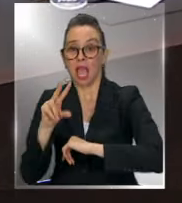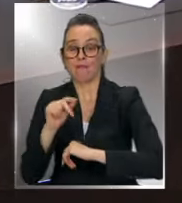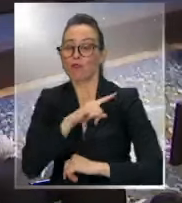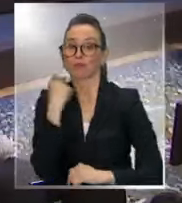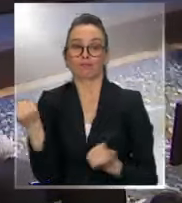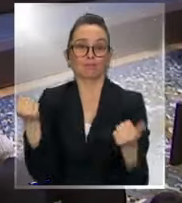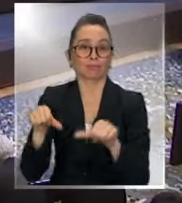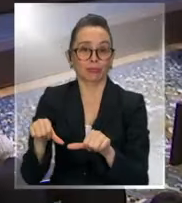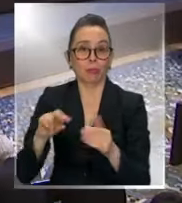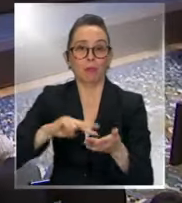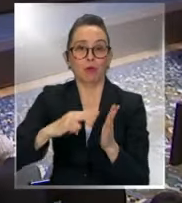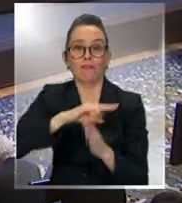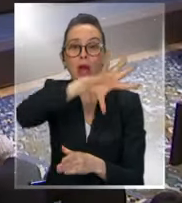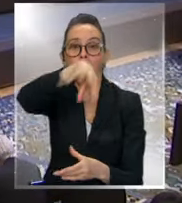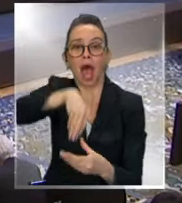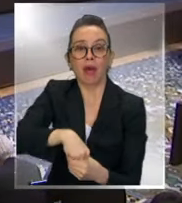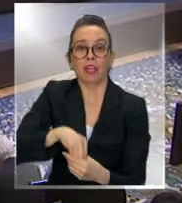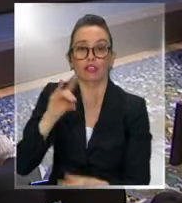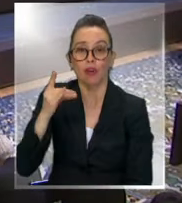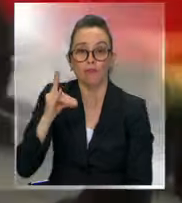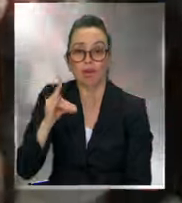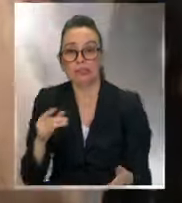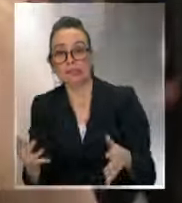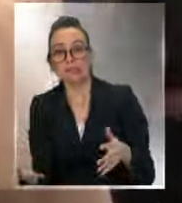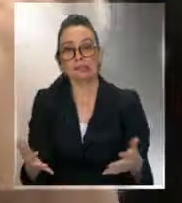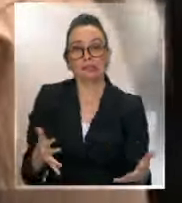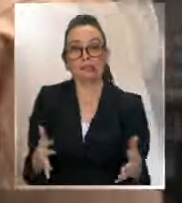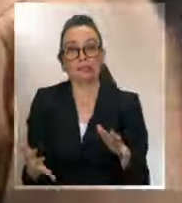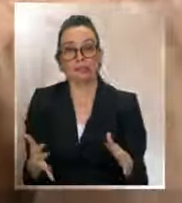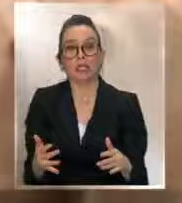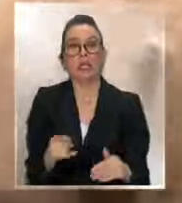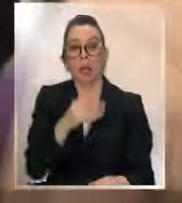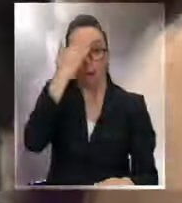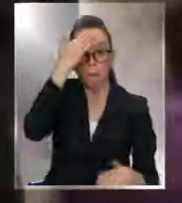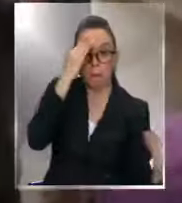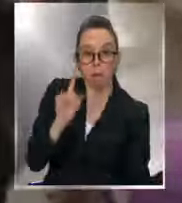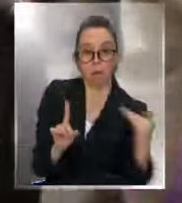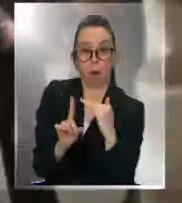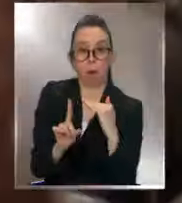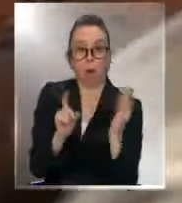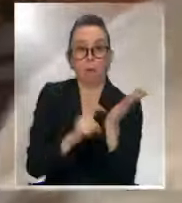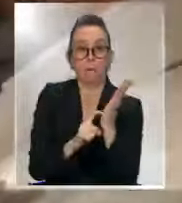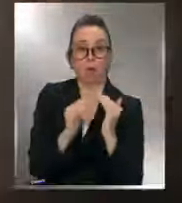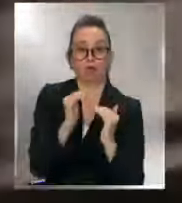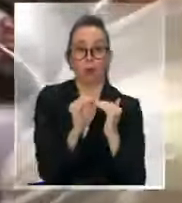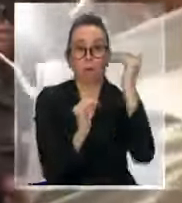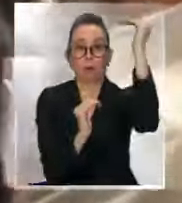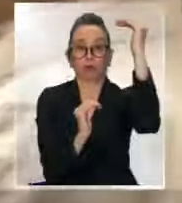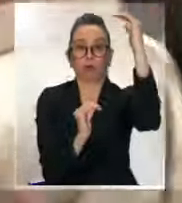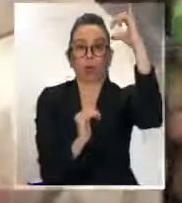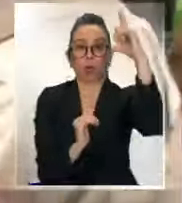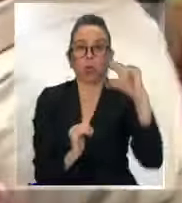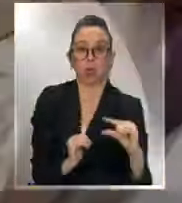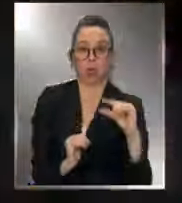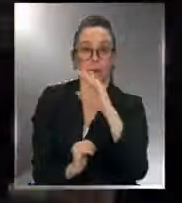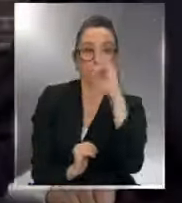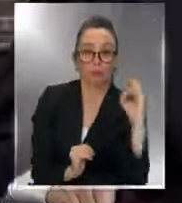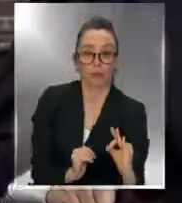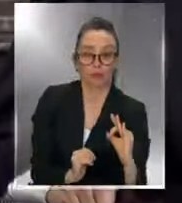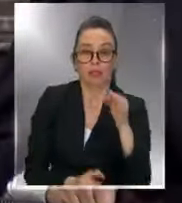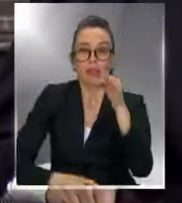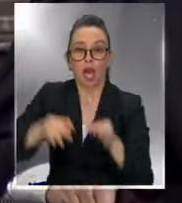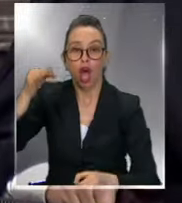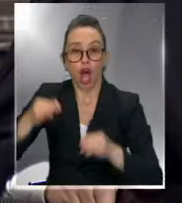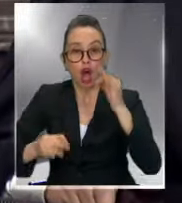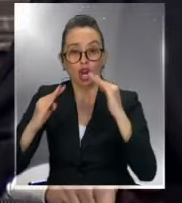los problemas internos lo hacían tambalear y su popularidad caía a gran velocidad. La Corte, por